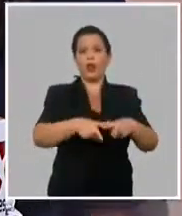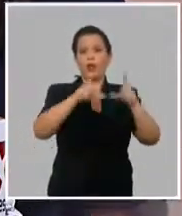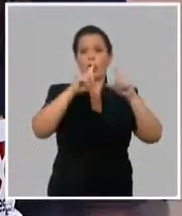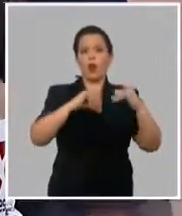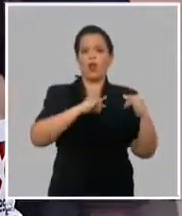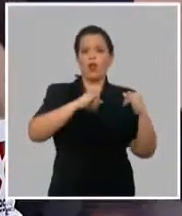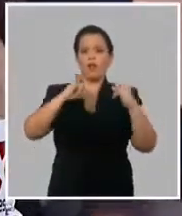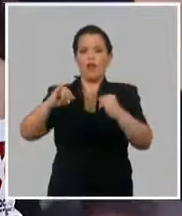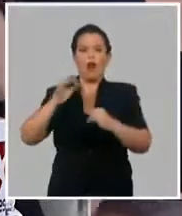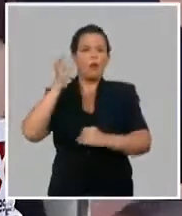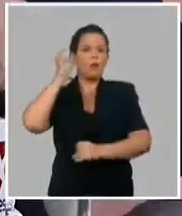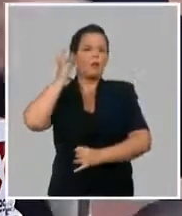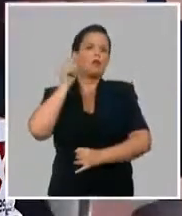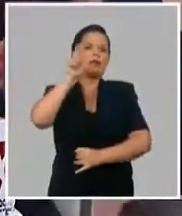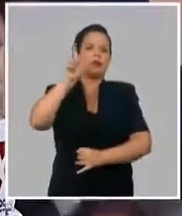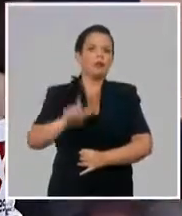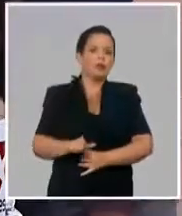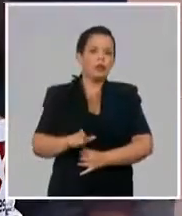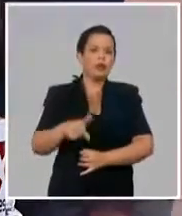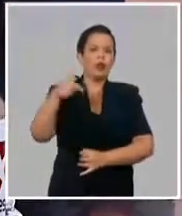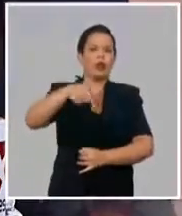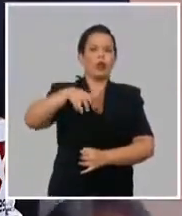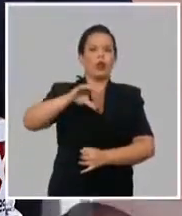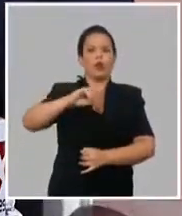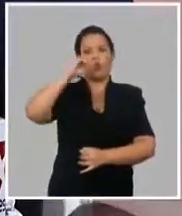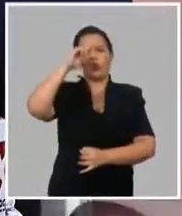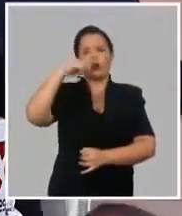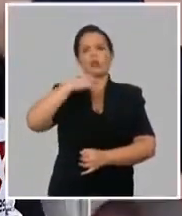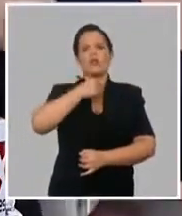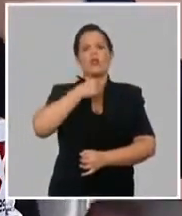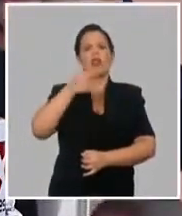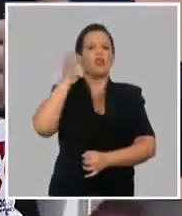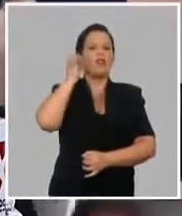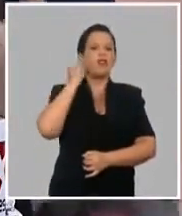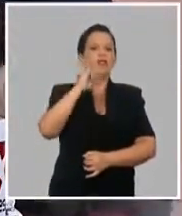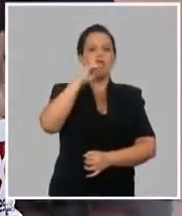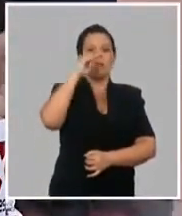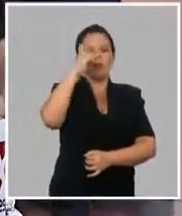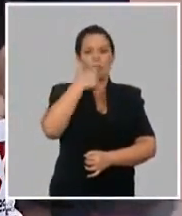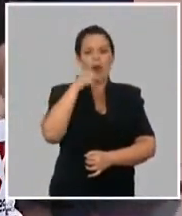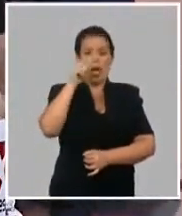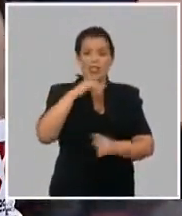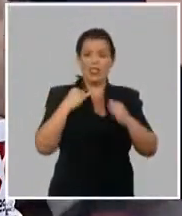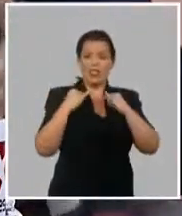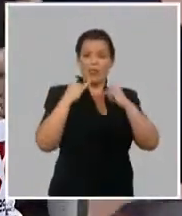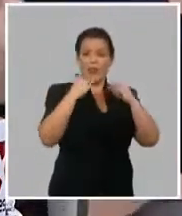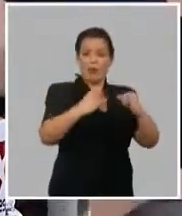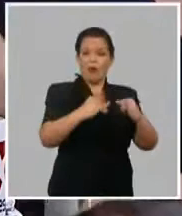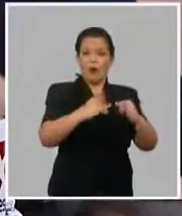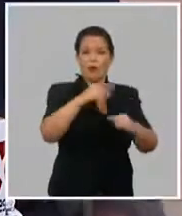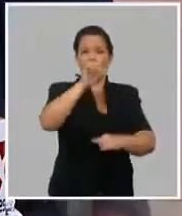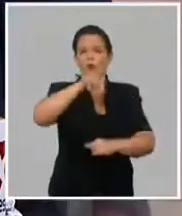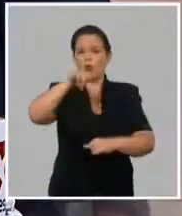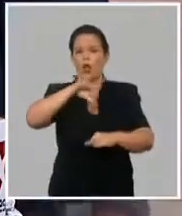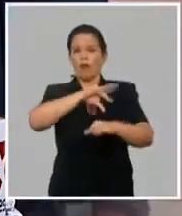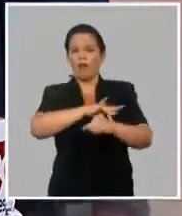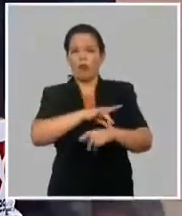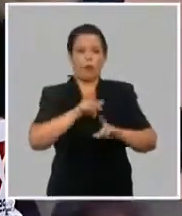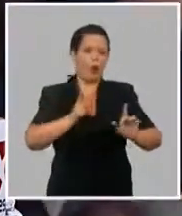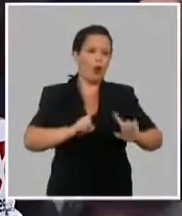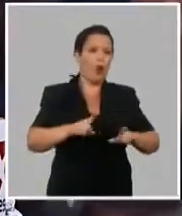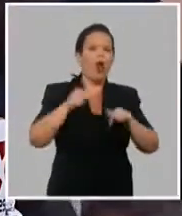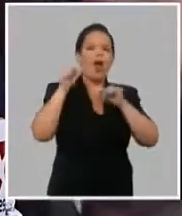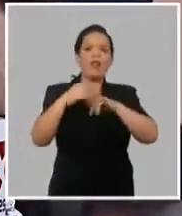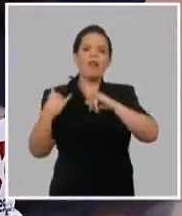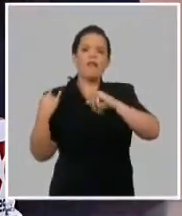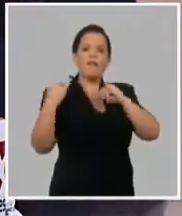josefina lo que se le dice no es que hay funcionarios enfermos no se le dice que hubo personas que se estaban sintiendo mal se le dice sido atacado